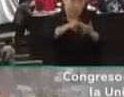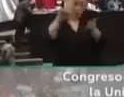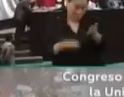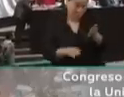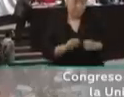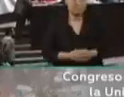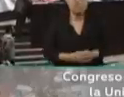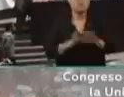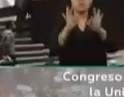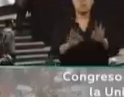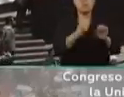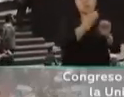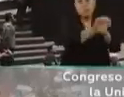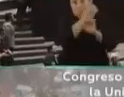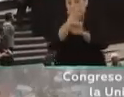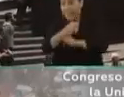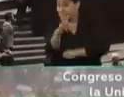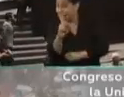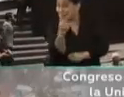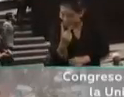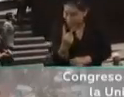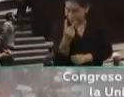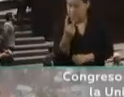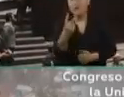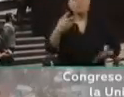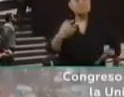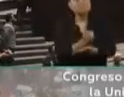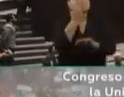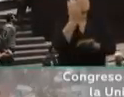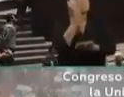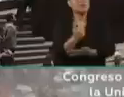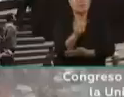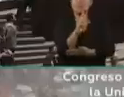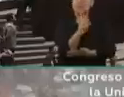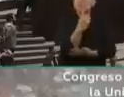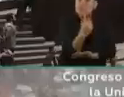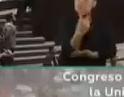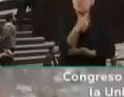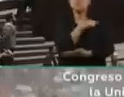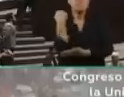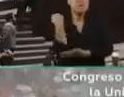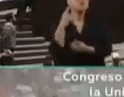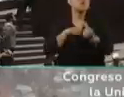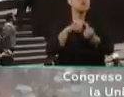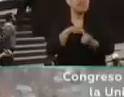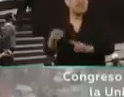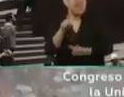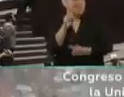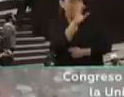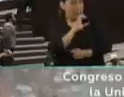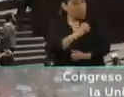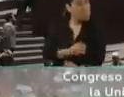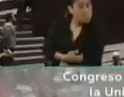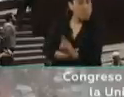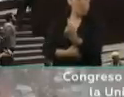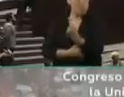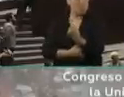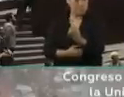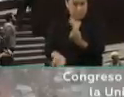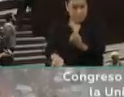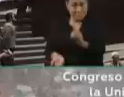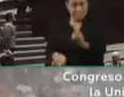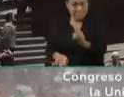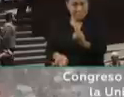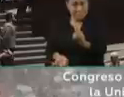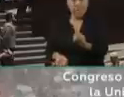De las 32 entidades, ganamos 31, solo se perdió en Aguascalientes. Y aún así